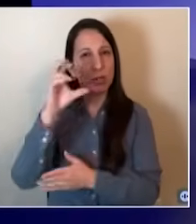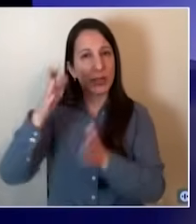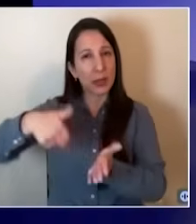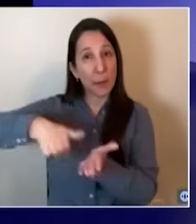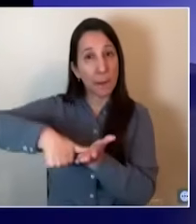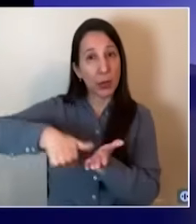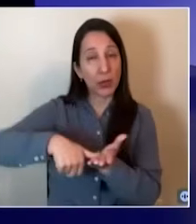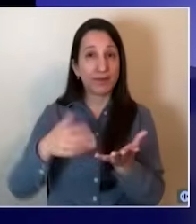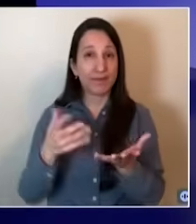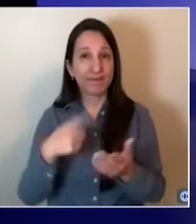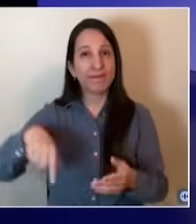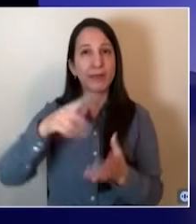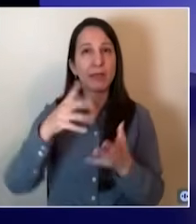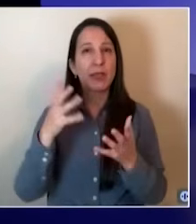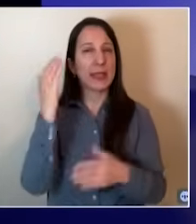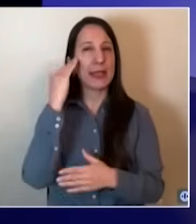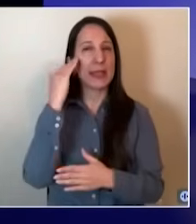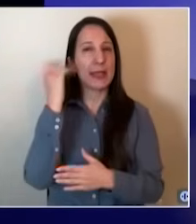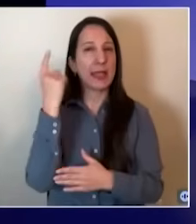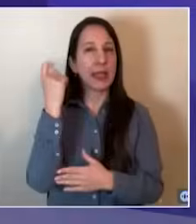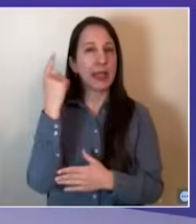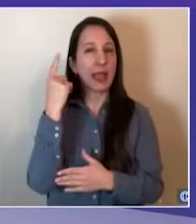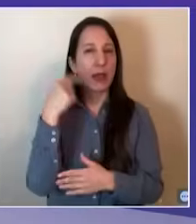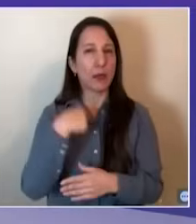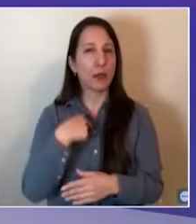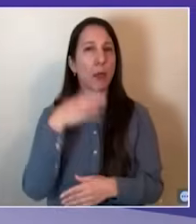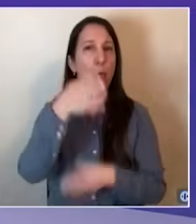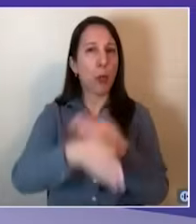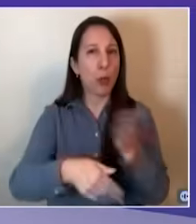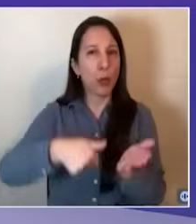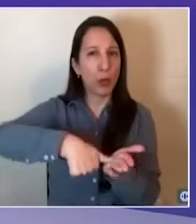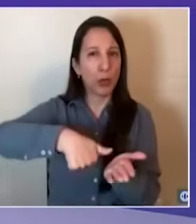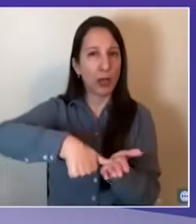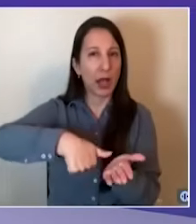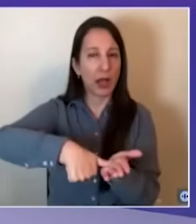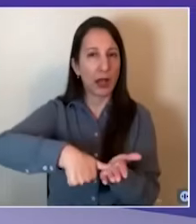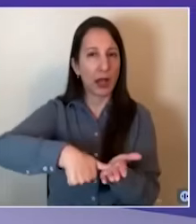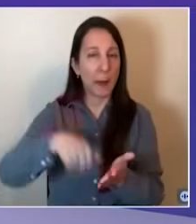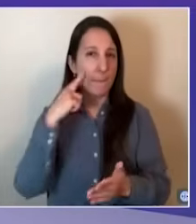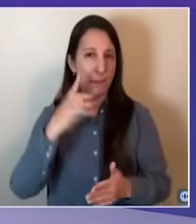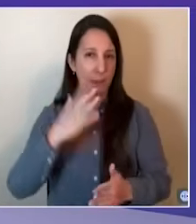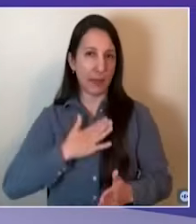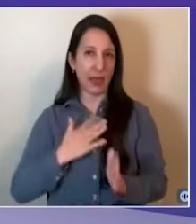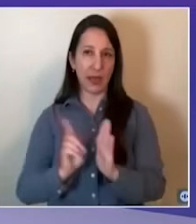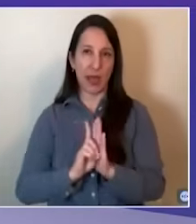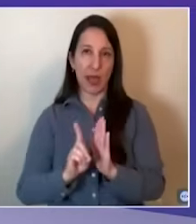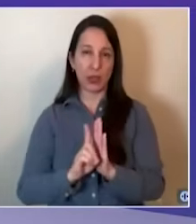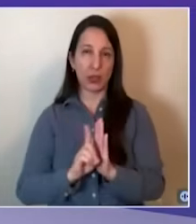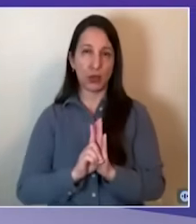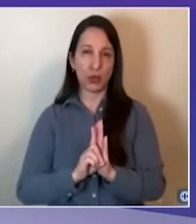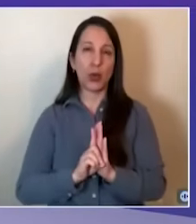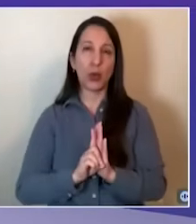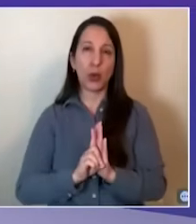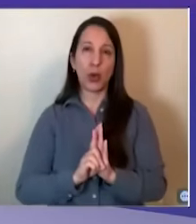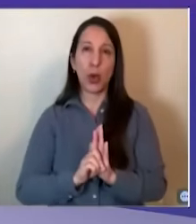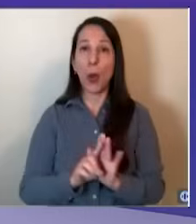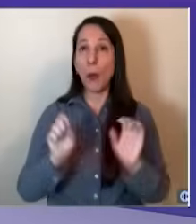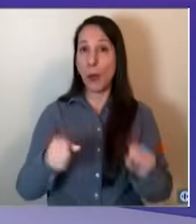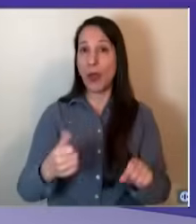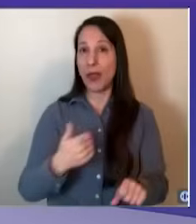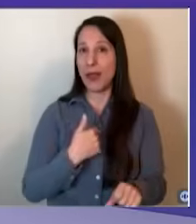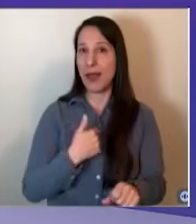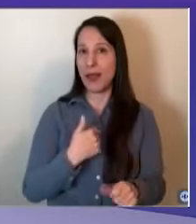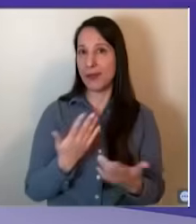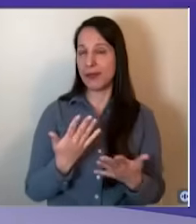tienen como muy claro en que voy a ir a votar para ejercer mi derecho y para poder tener eso que gracias a